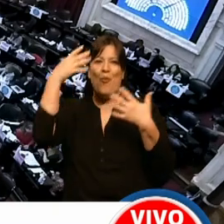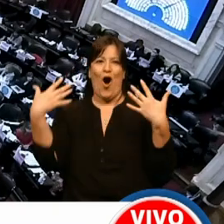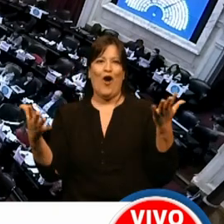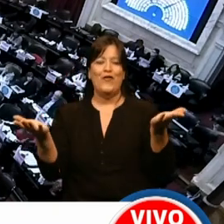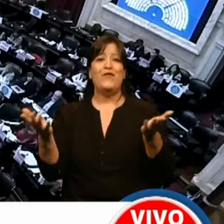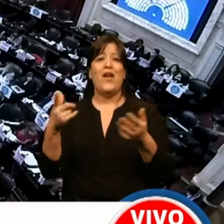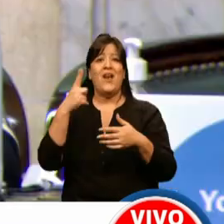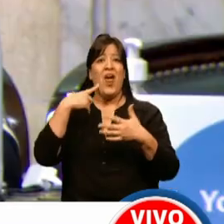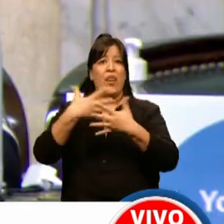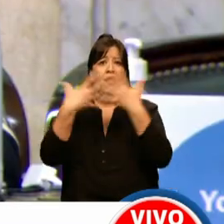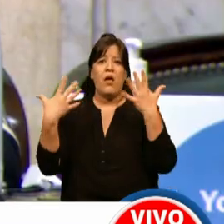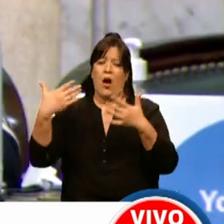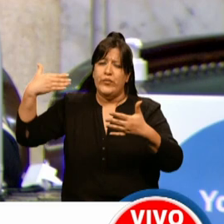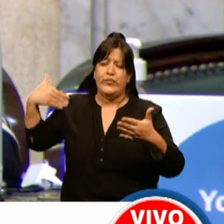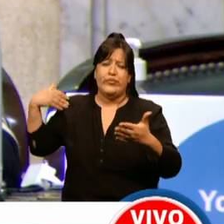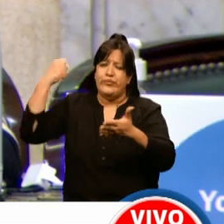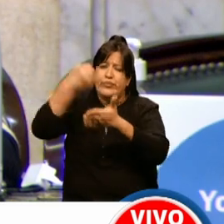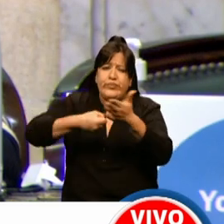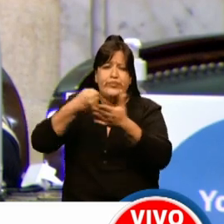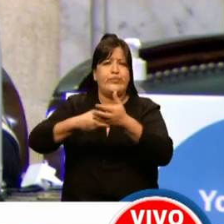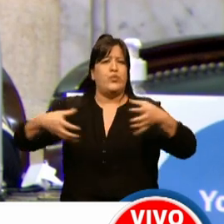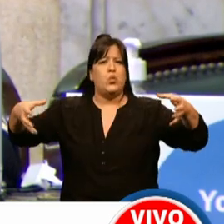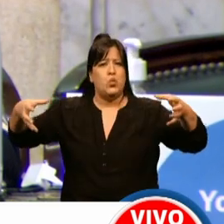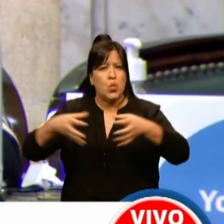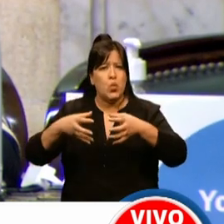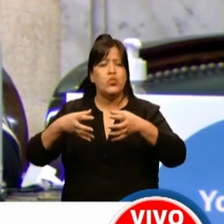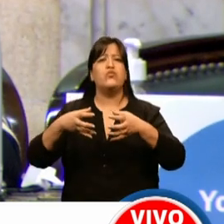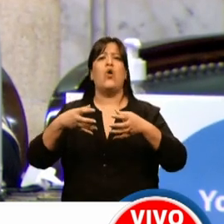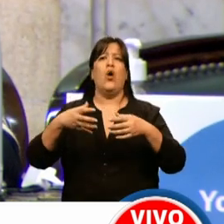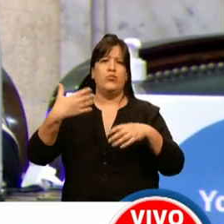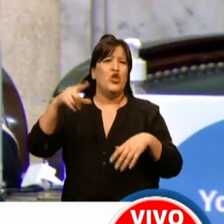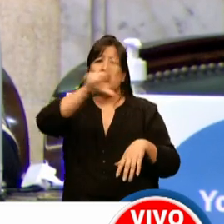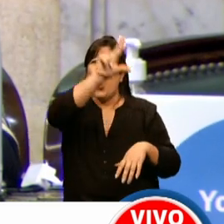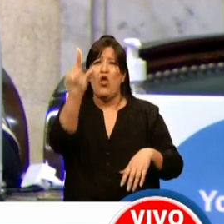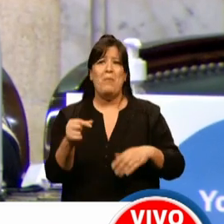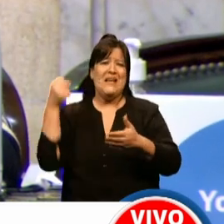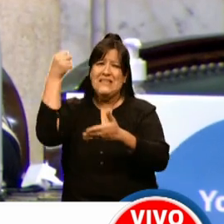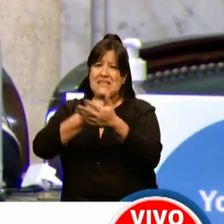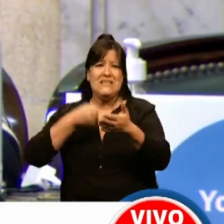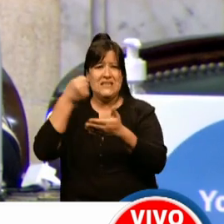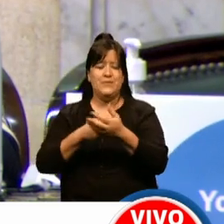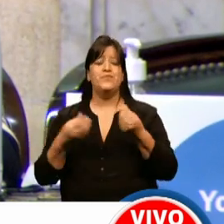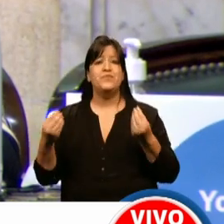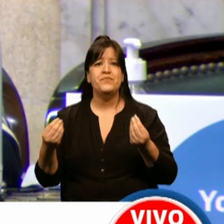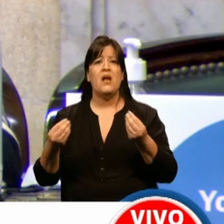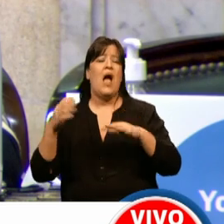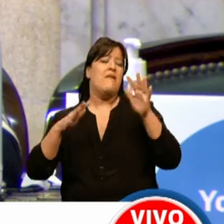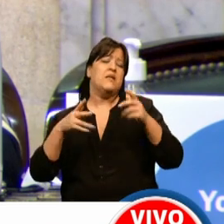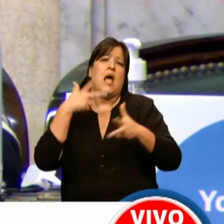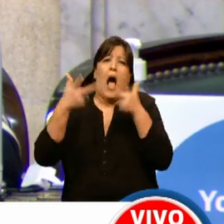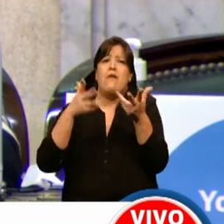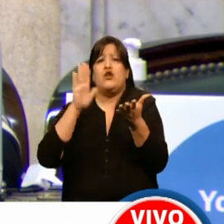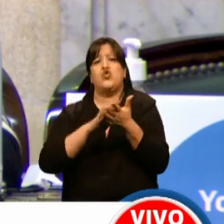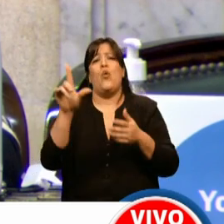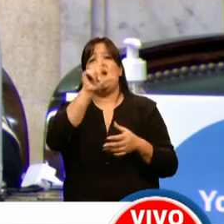se viene luchando una lucha colectiva que se dio a lo largo y ancho de todo el país a veces hablamos mucho de